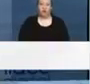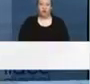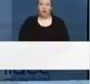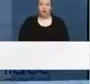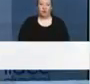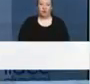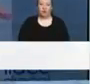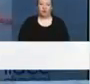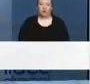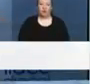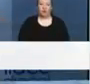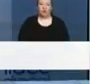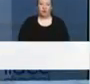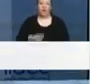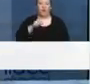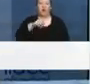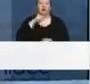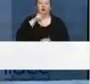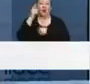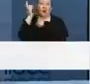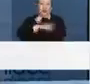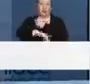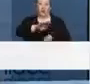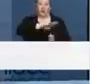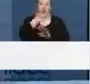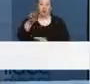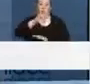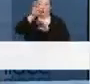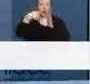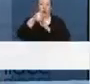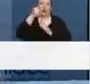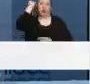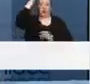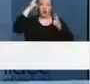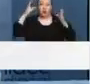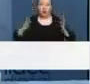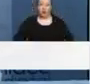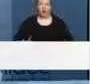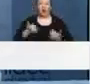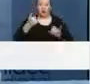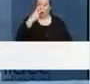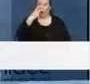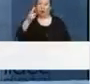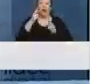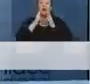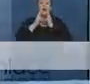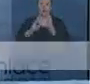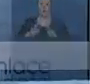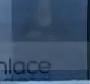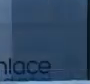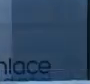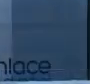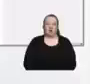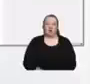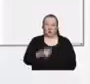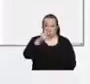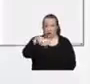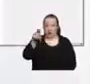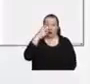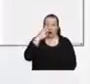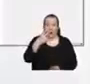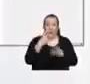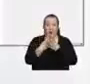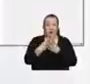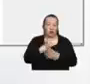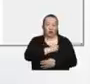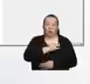la pena de muerte y por todo instrumento derecho humano bueno veamos los resultados usted vieron con las cárceles lo que han convertido